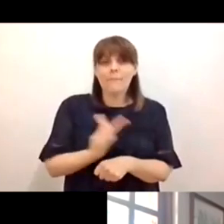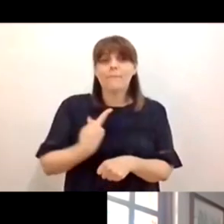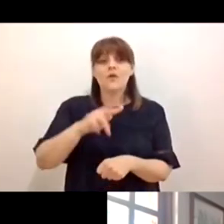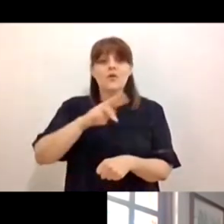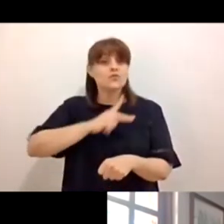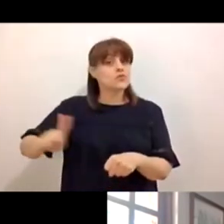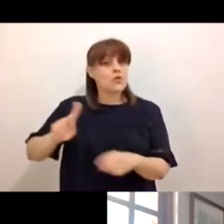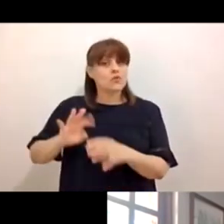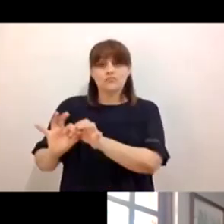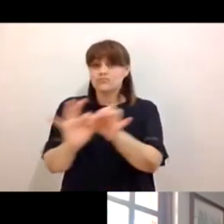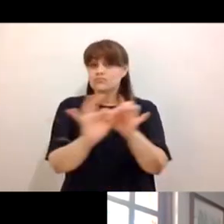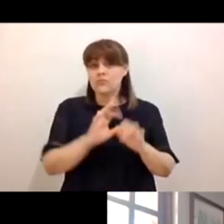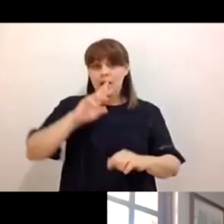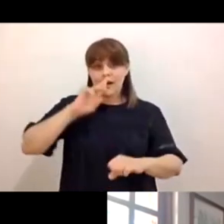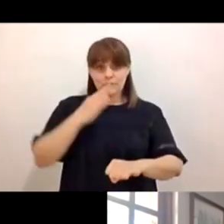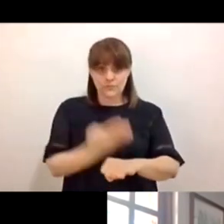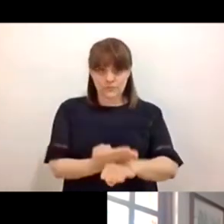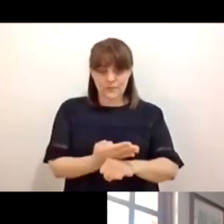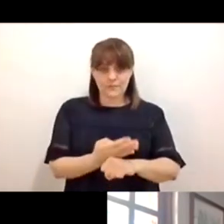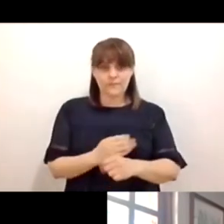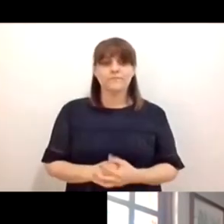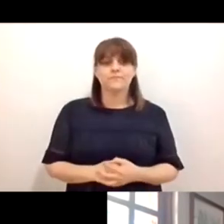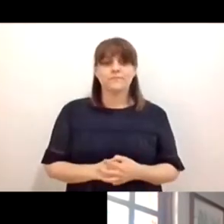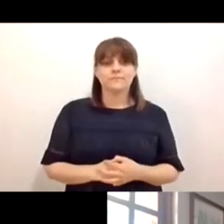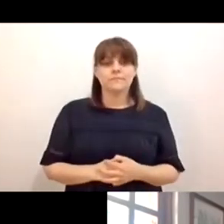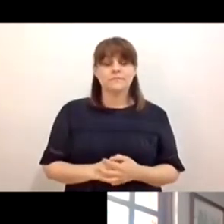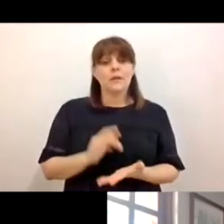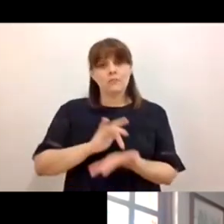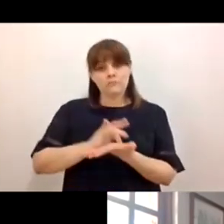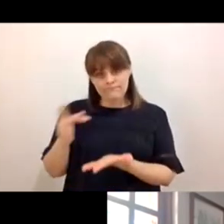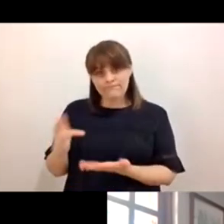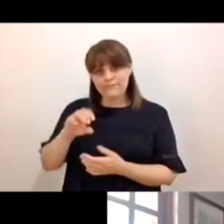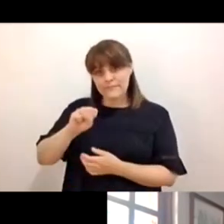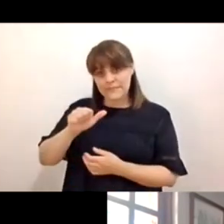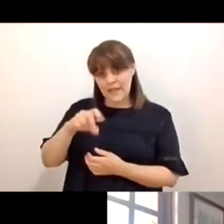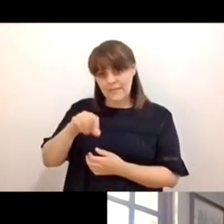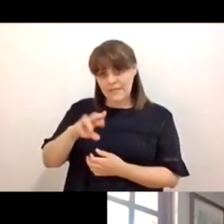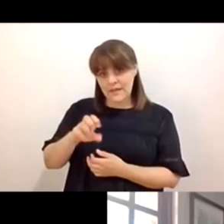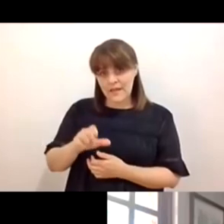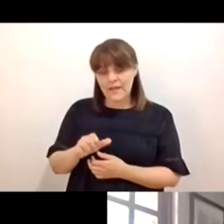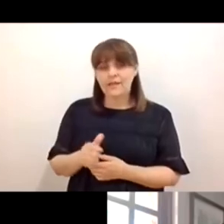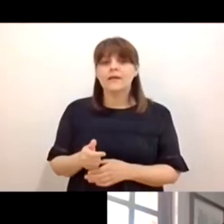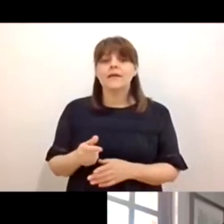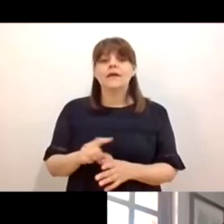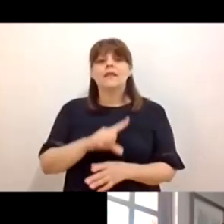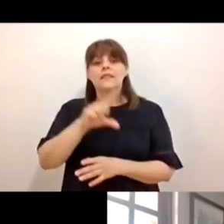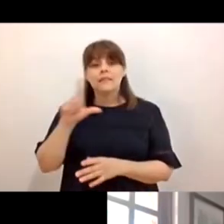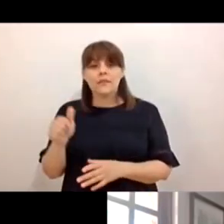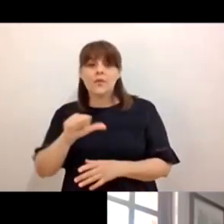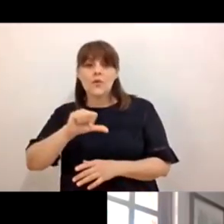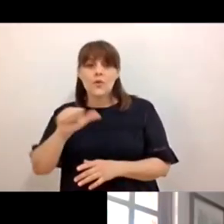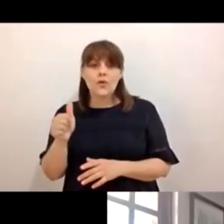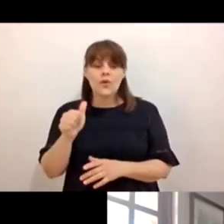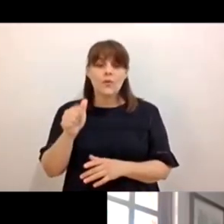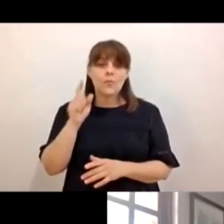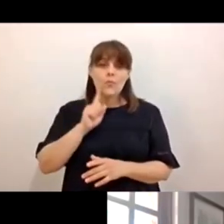muchas gracias Sandra bueno antes de pasar con nuestra siguiente panelista yo solo quisiera agregar